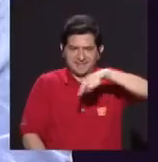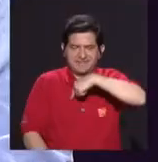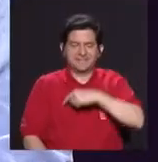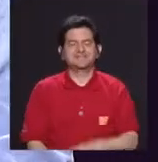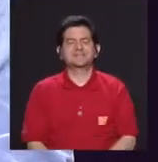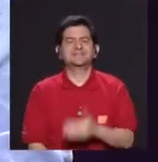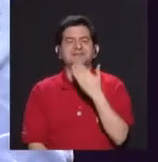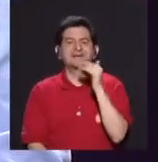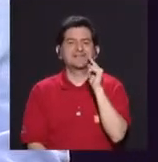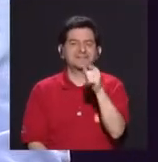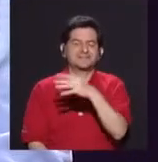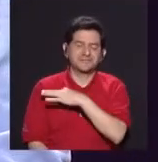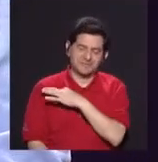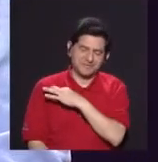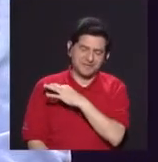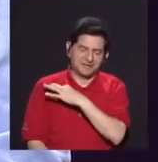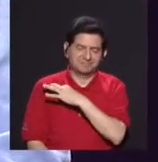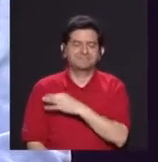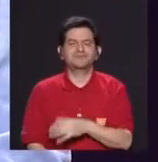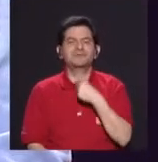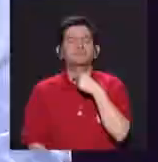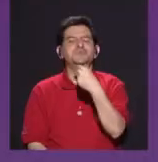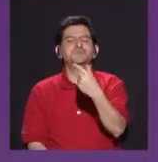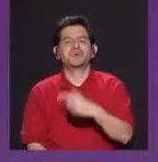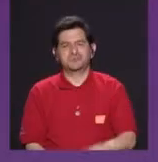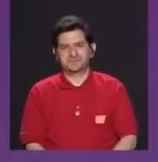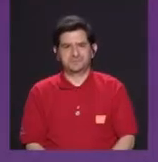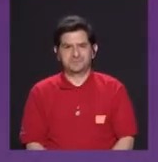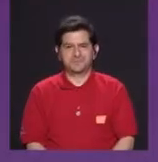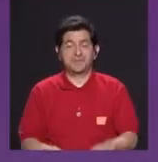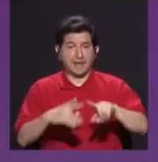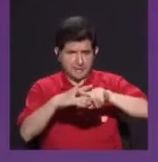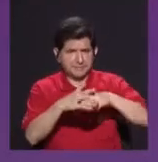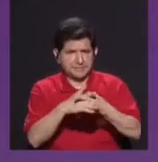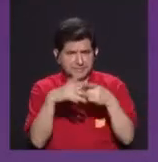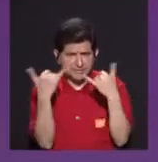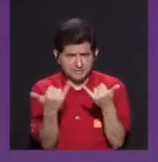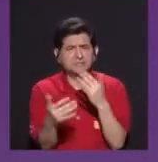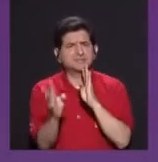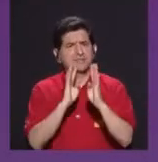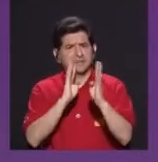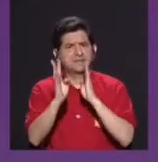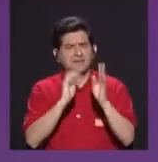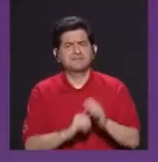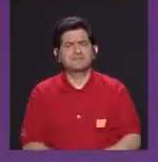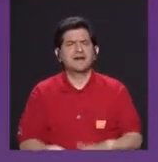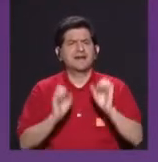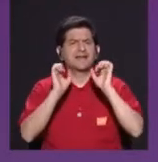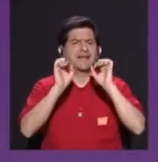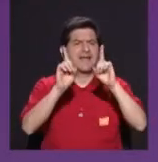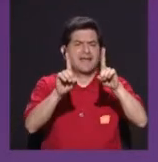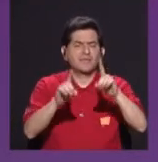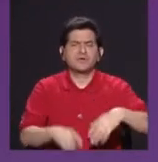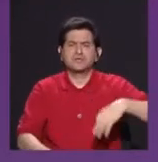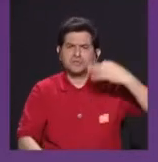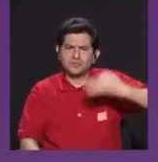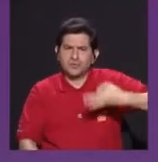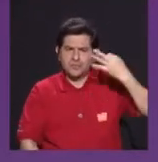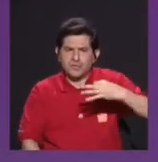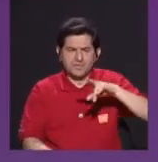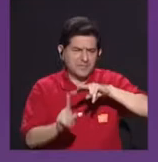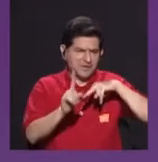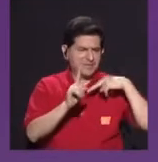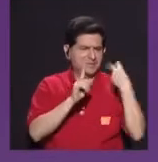gracias a ustedes por la invitación estar acá para empezar hablemos de educación formal con